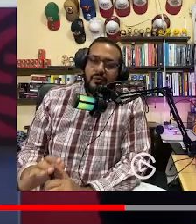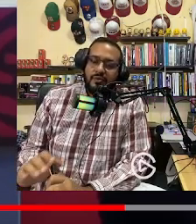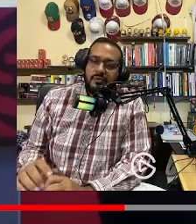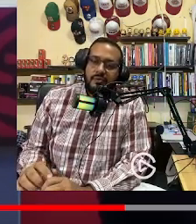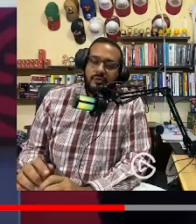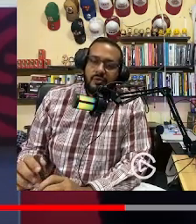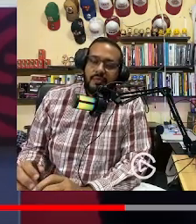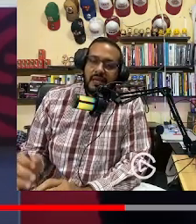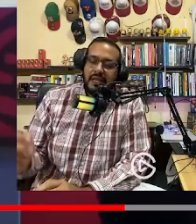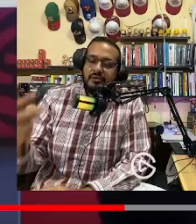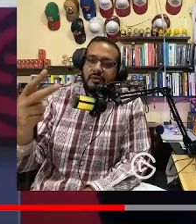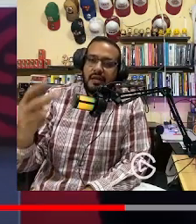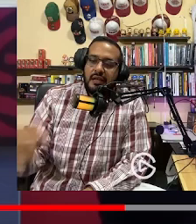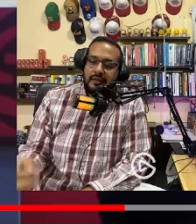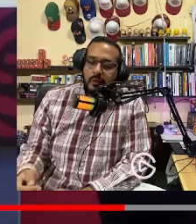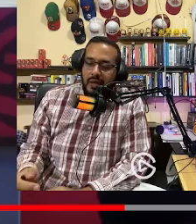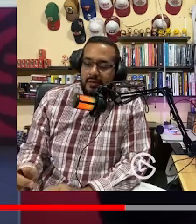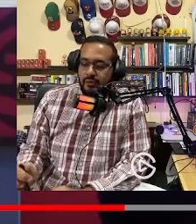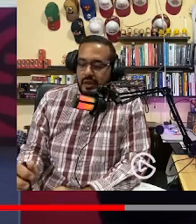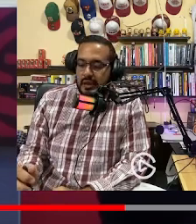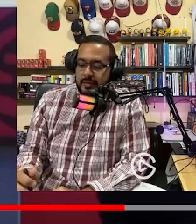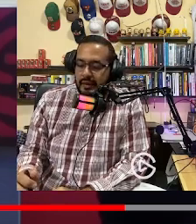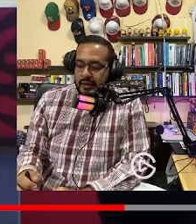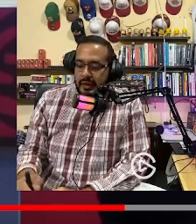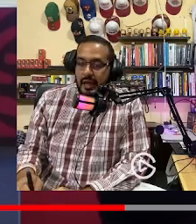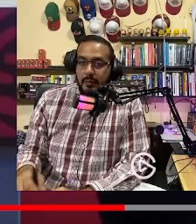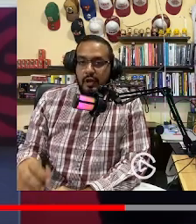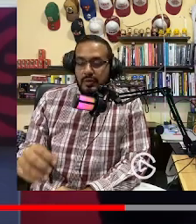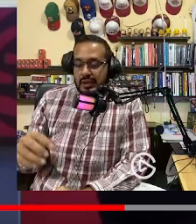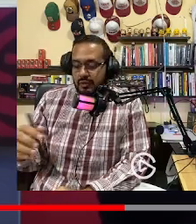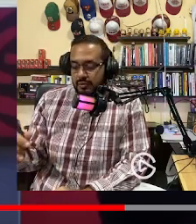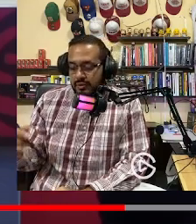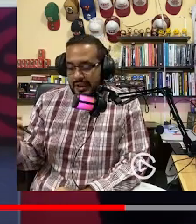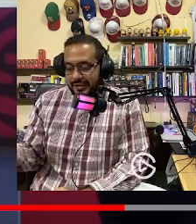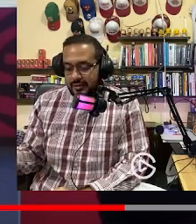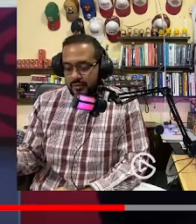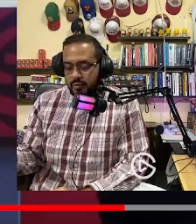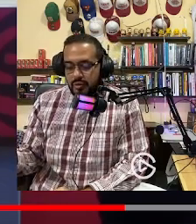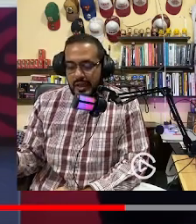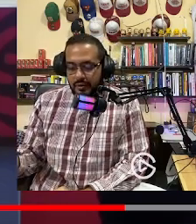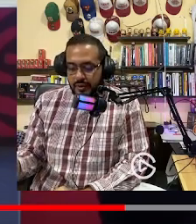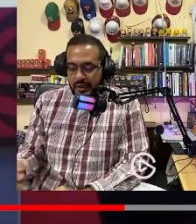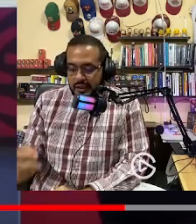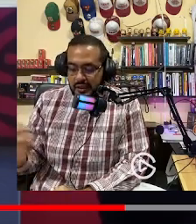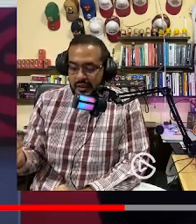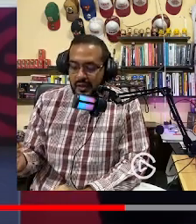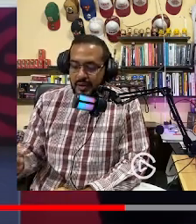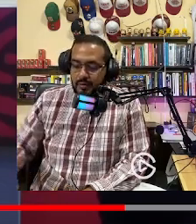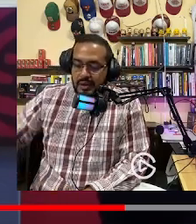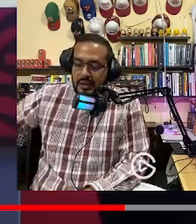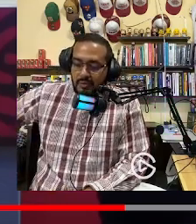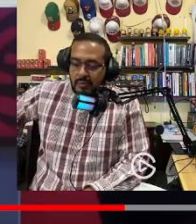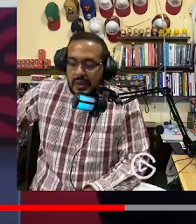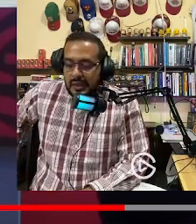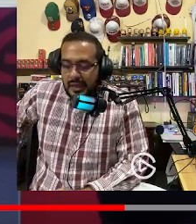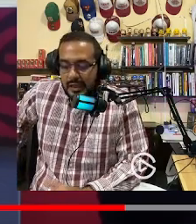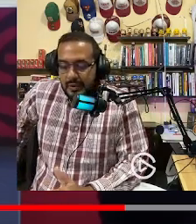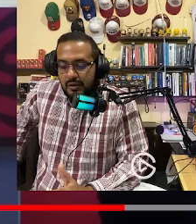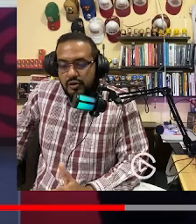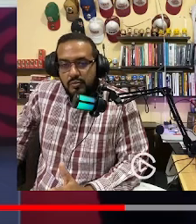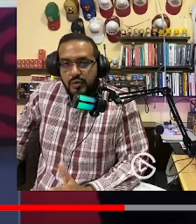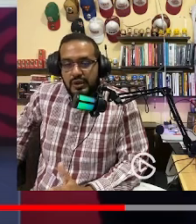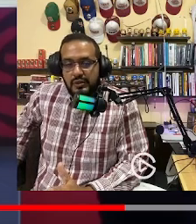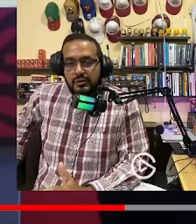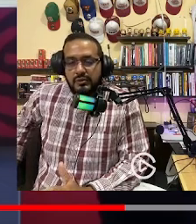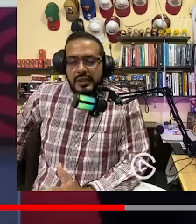no rompe las dos reglas. ¿Cuáles son ellas? Haber obtenido 300 diputados y haber obtenido arriba